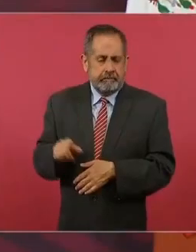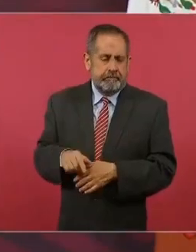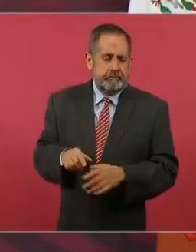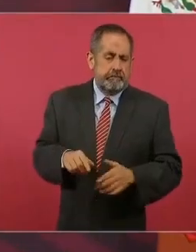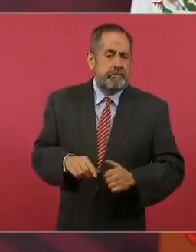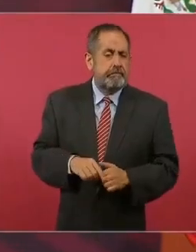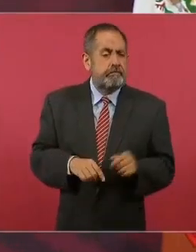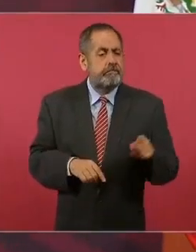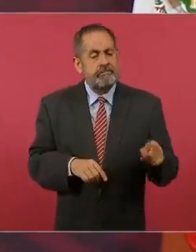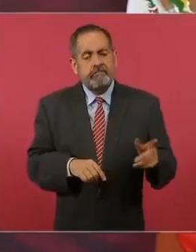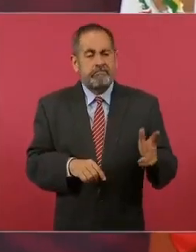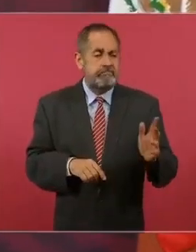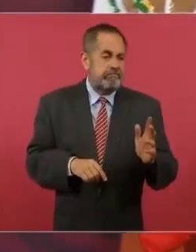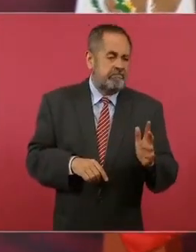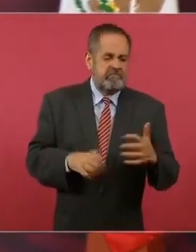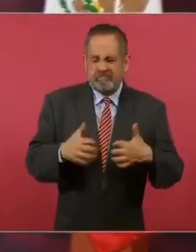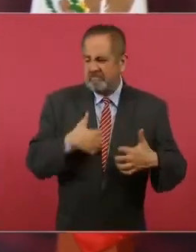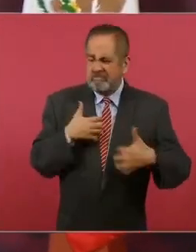Y para